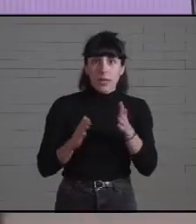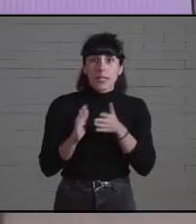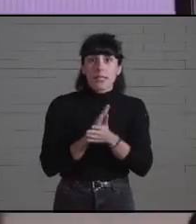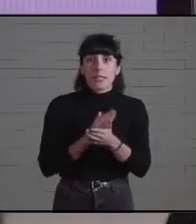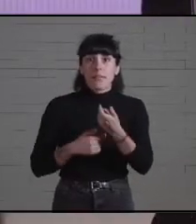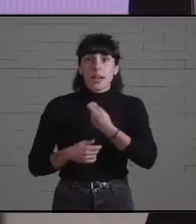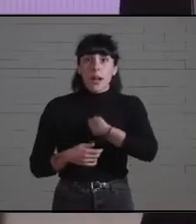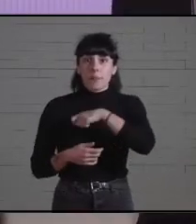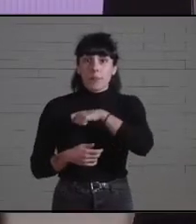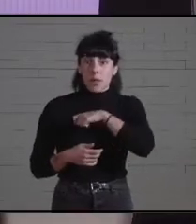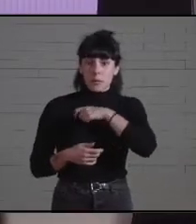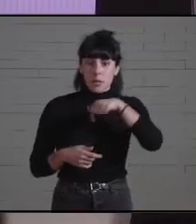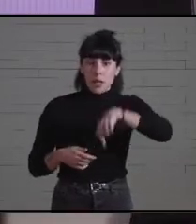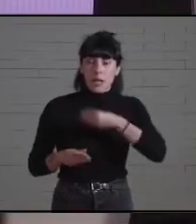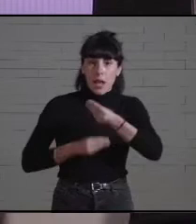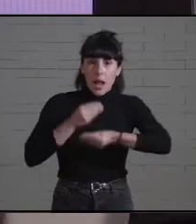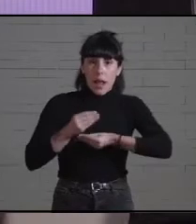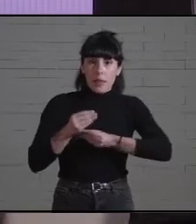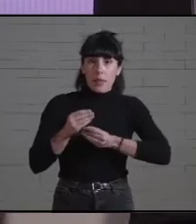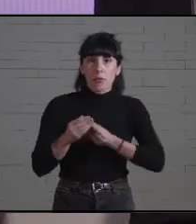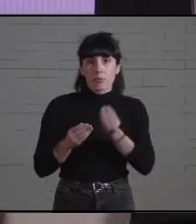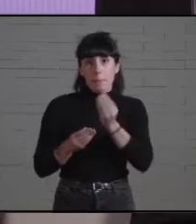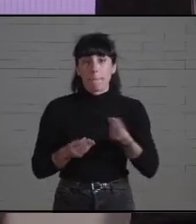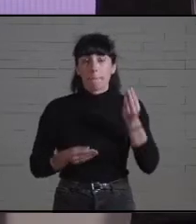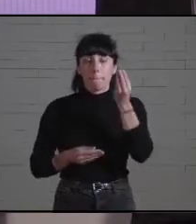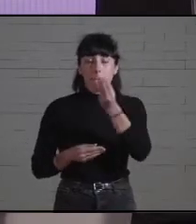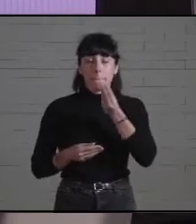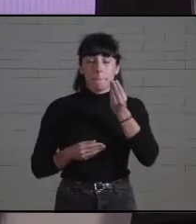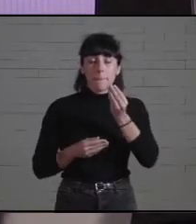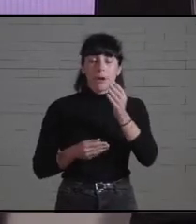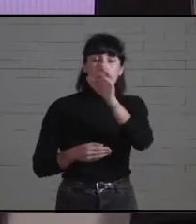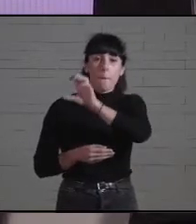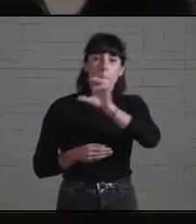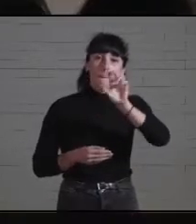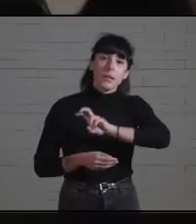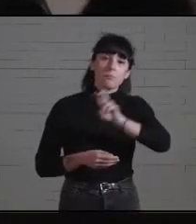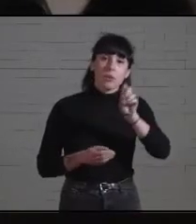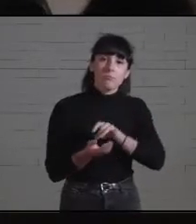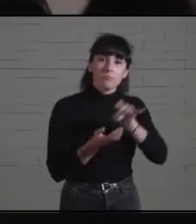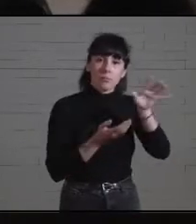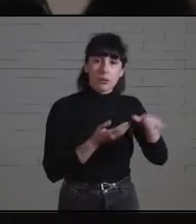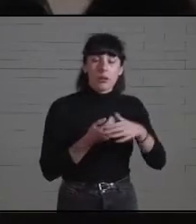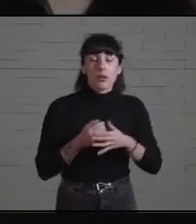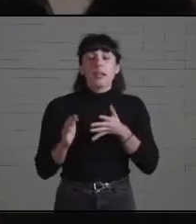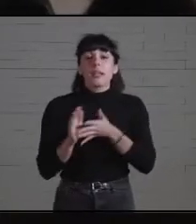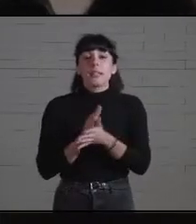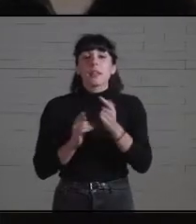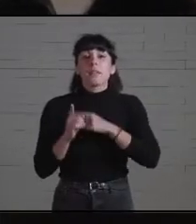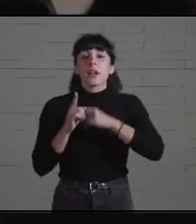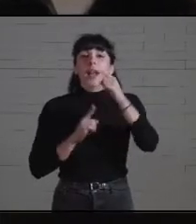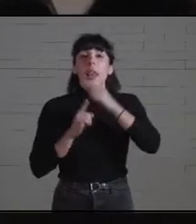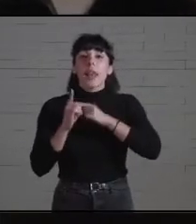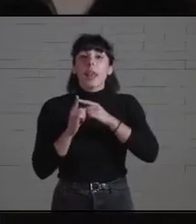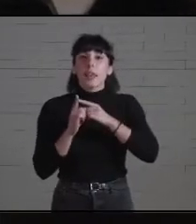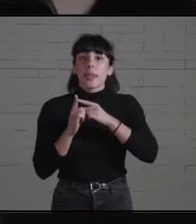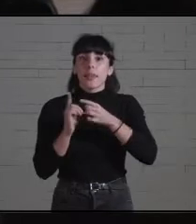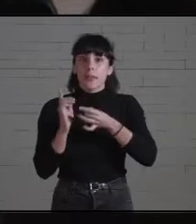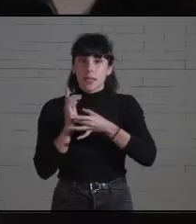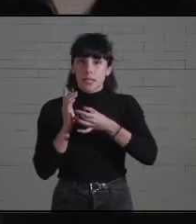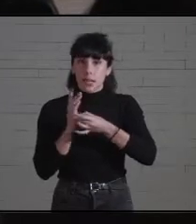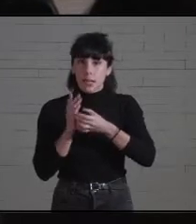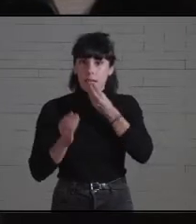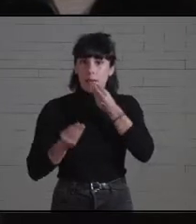países, por cierto, con el nivel de 3 a 5, con estándares de calidad adecuados, que eso sí es una cuestión, un